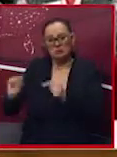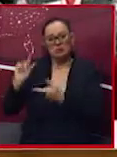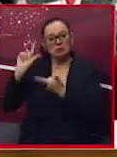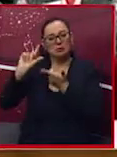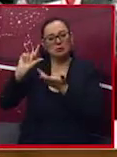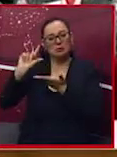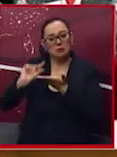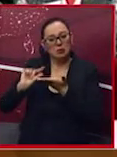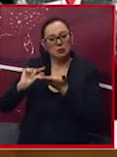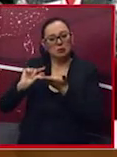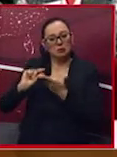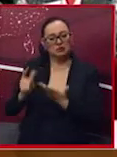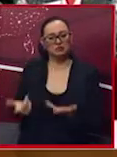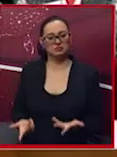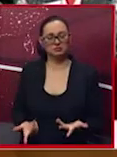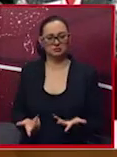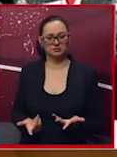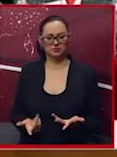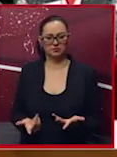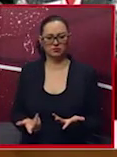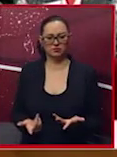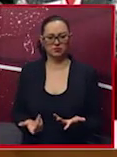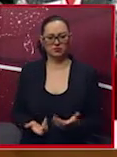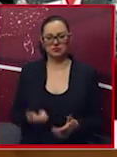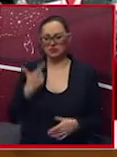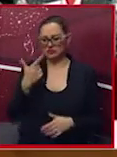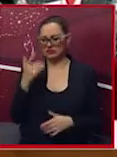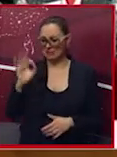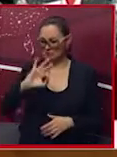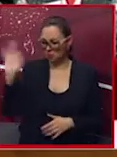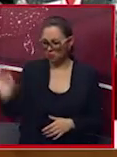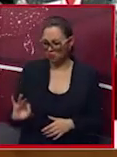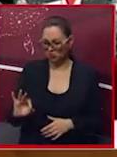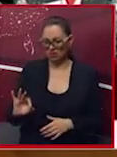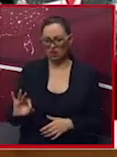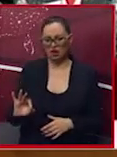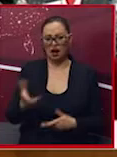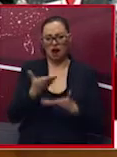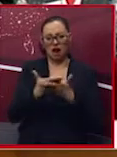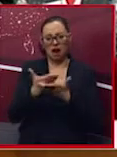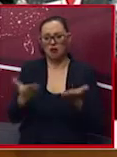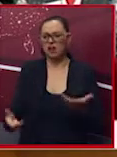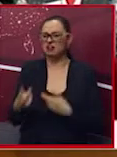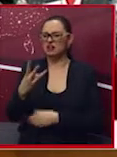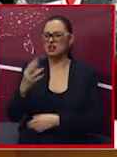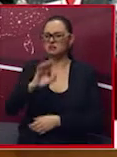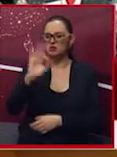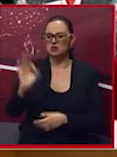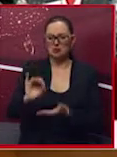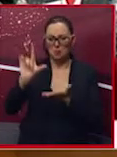años. De un margen de 7%, hoy cerramos con 3%.